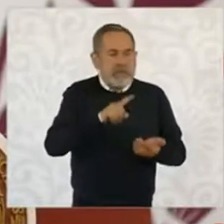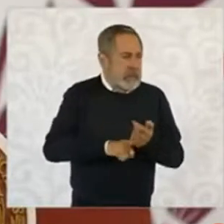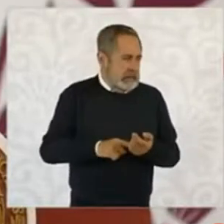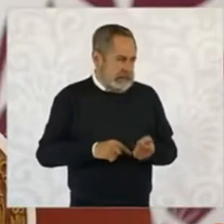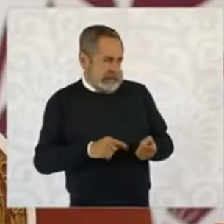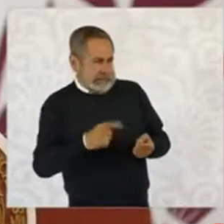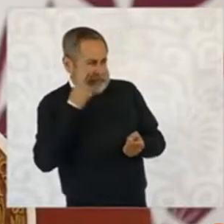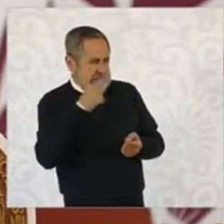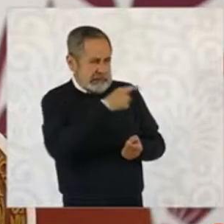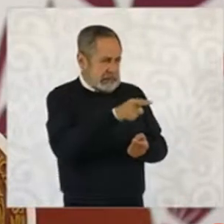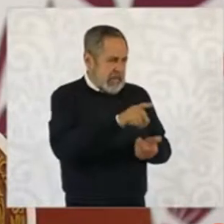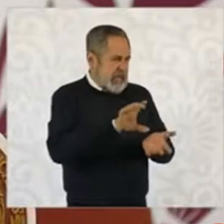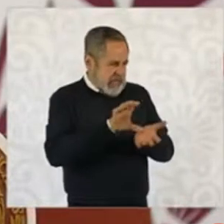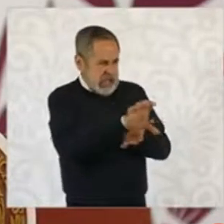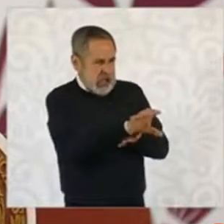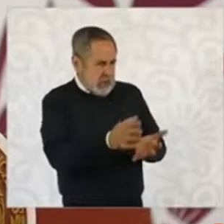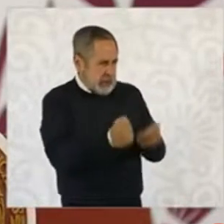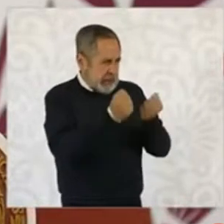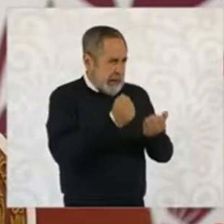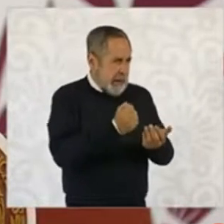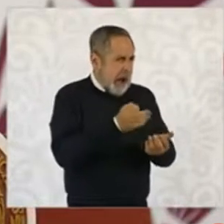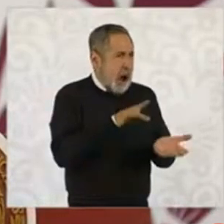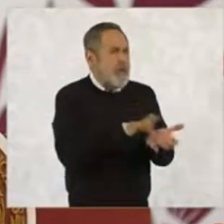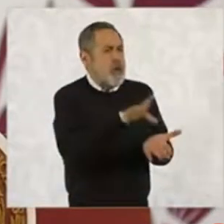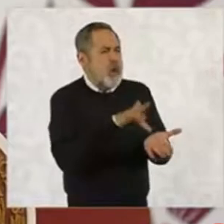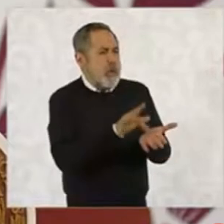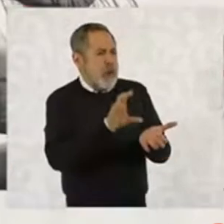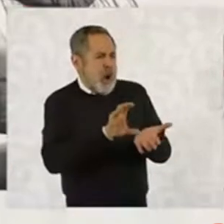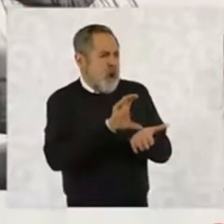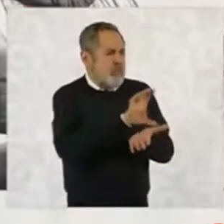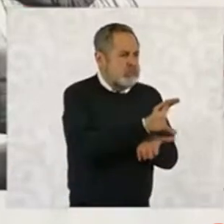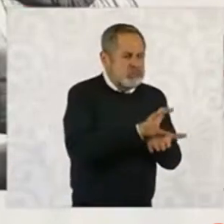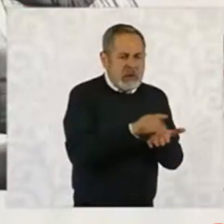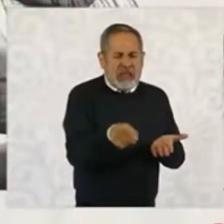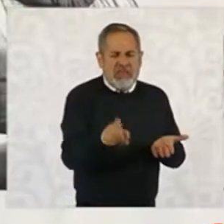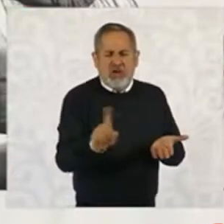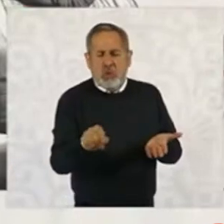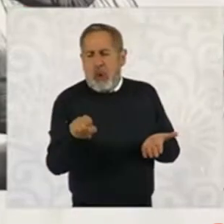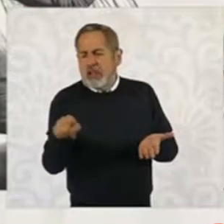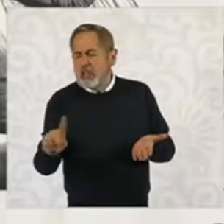quienes rescataban era absolutamente discrecional.